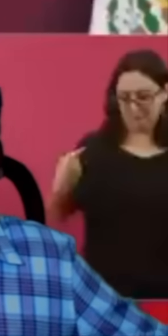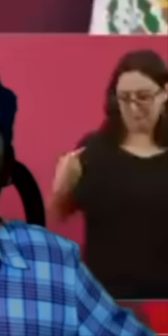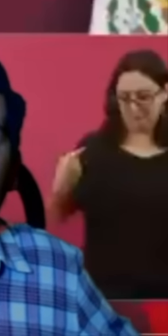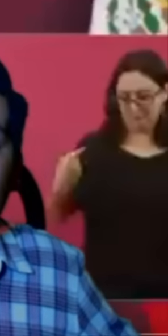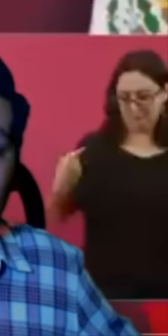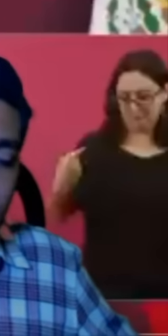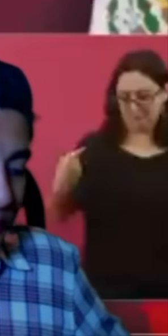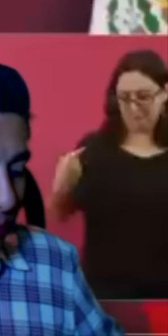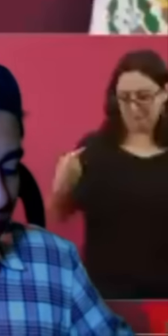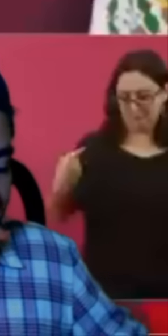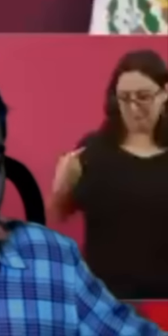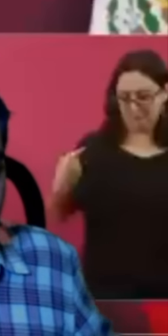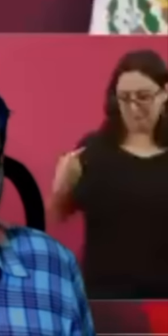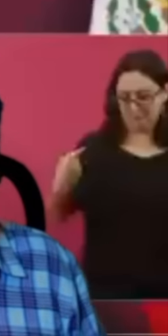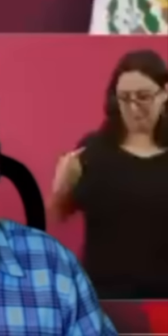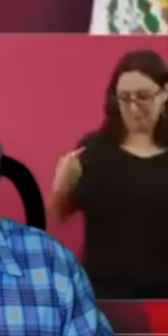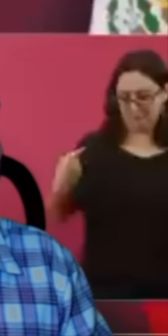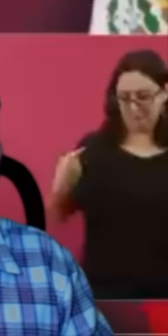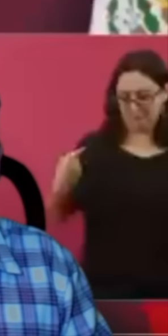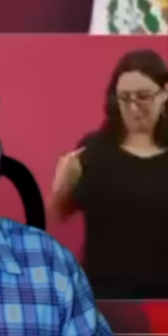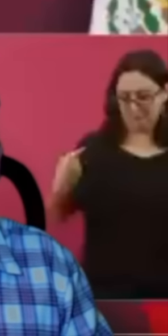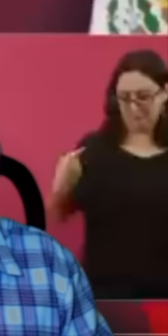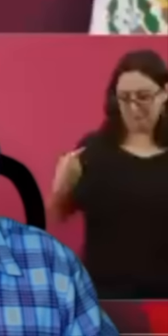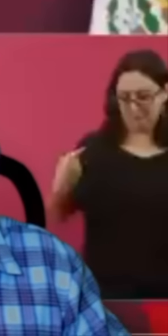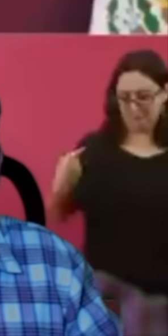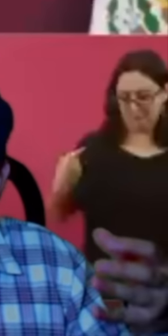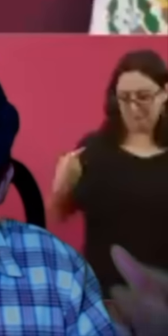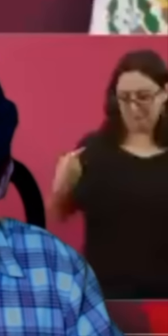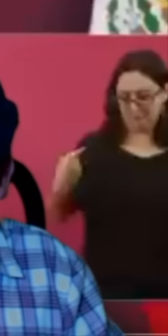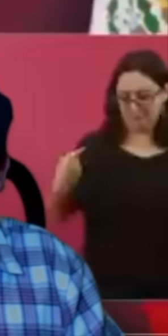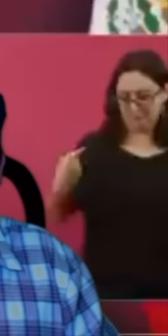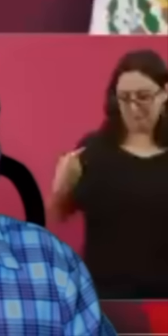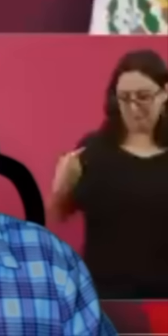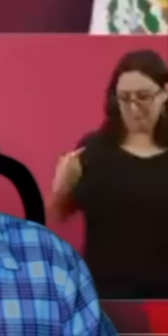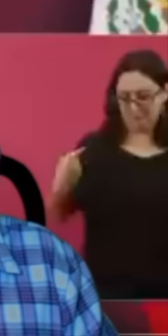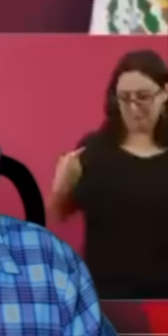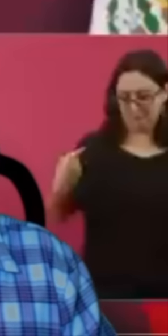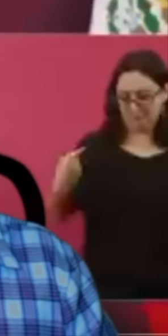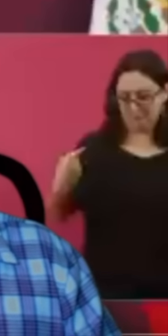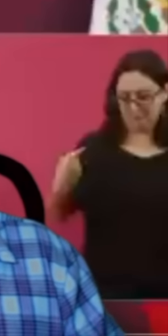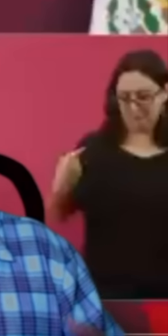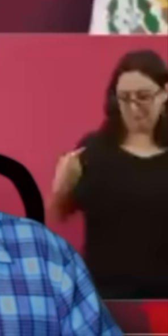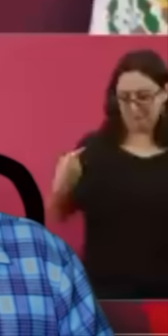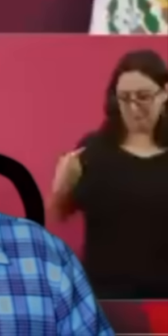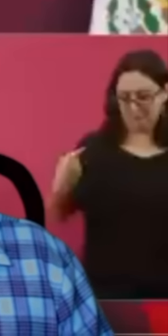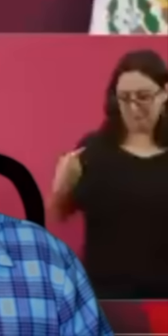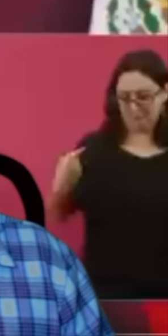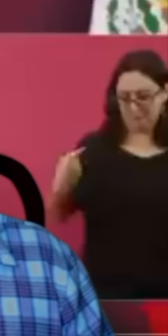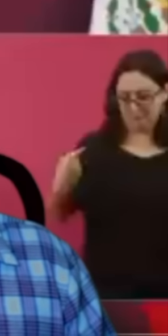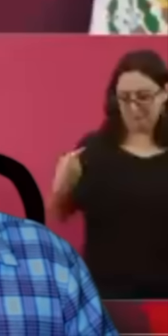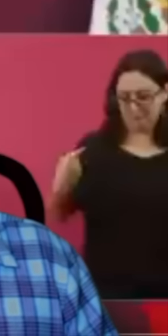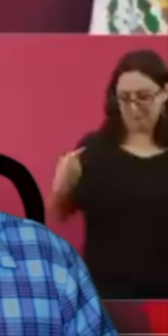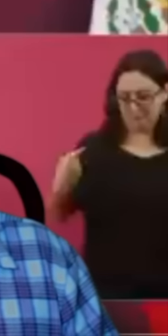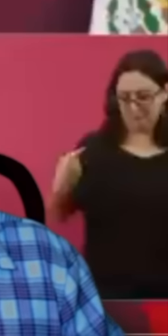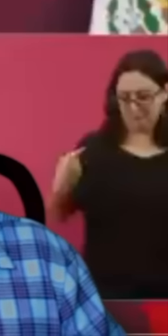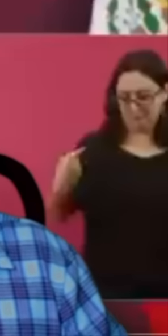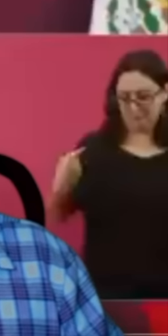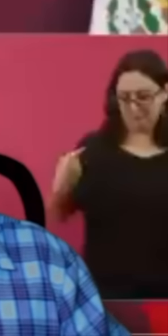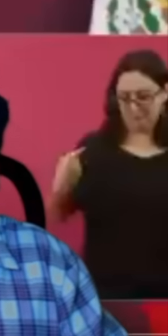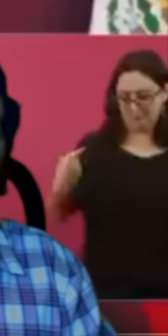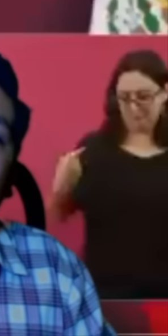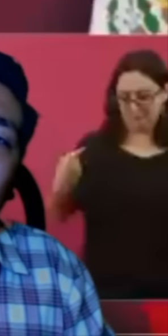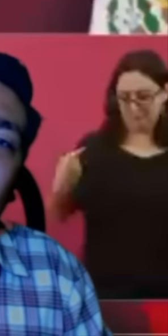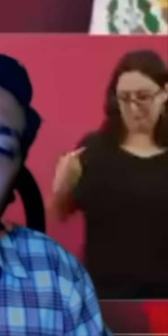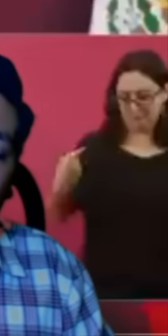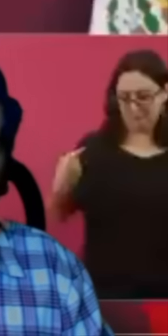sido socavadas por los conservadores y han metido a gente que tristemente pues ha hecho